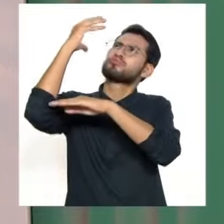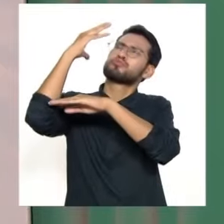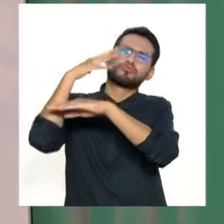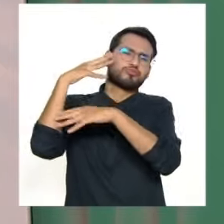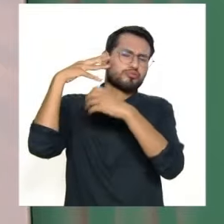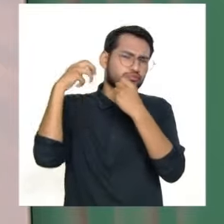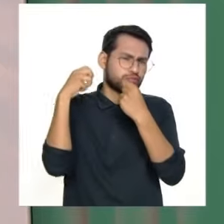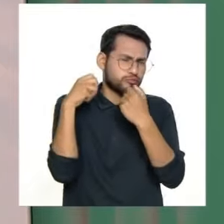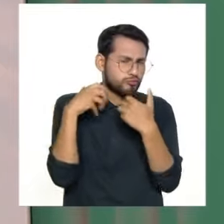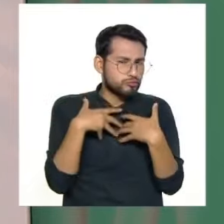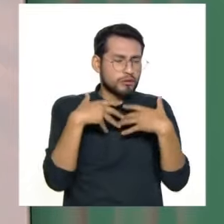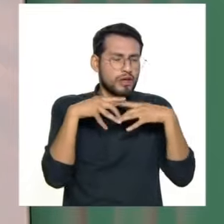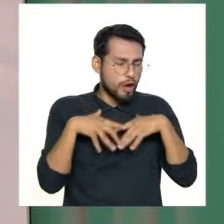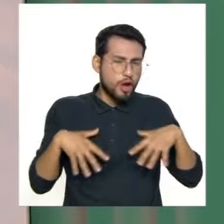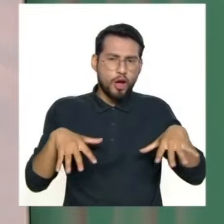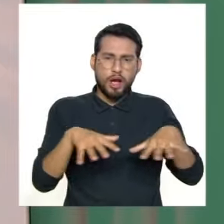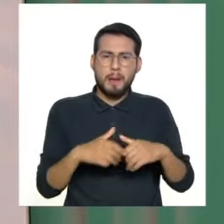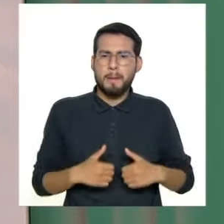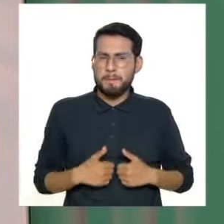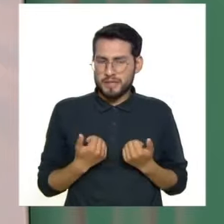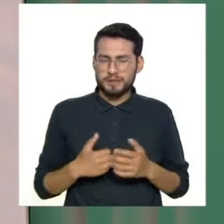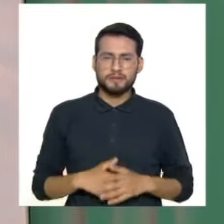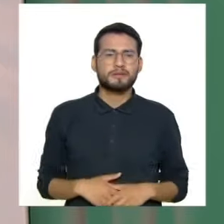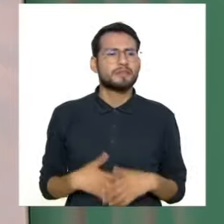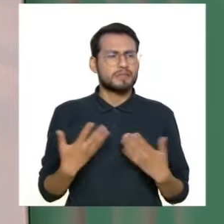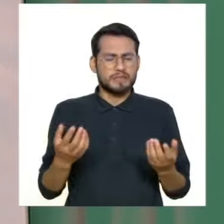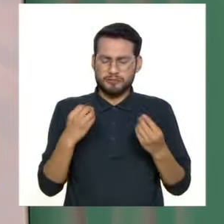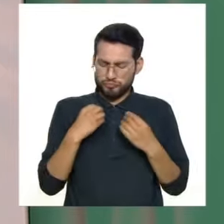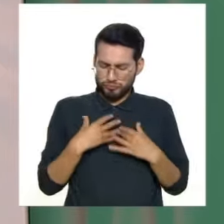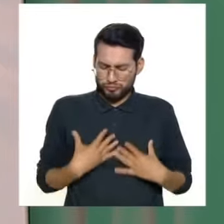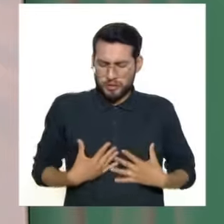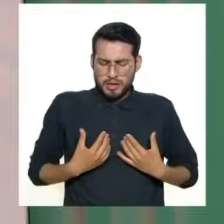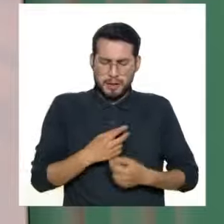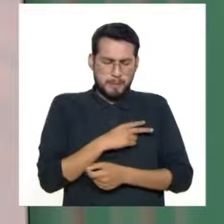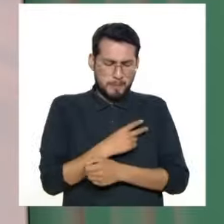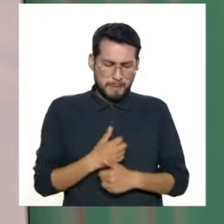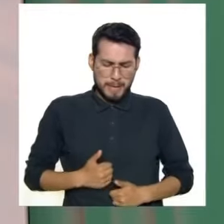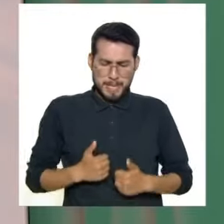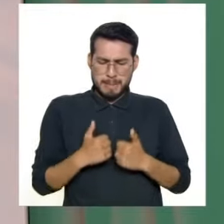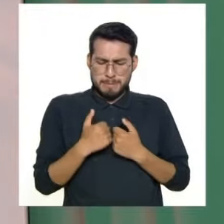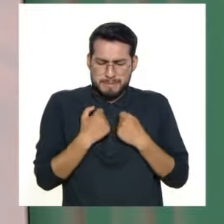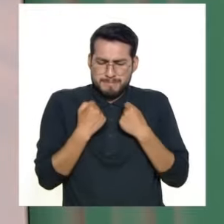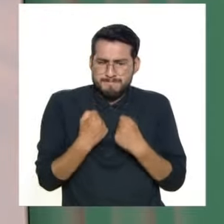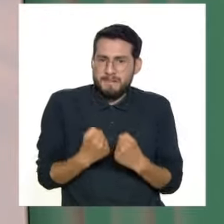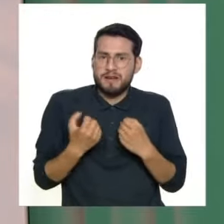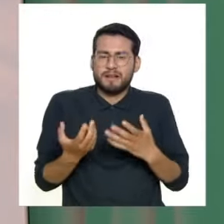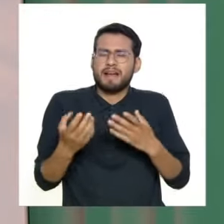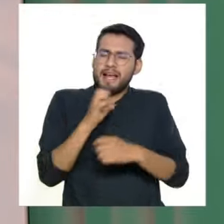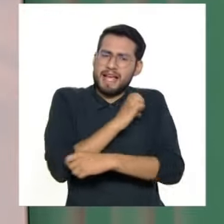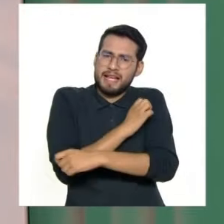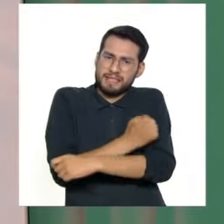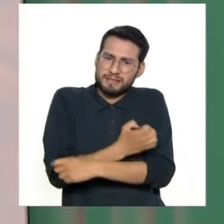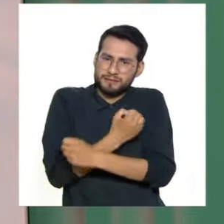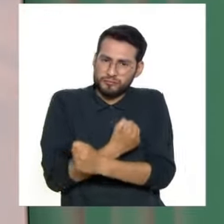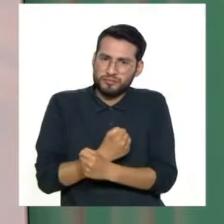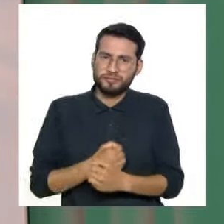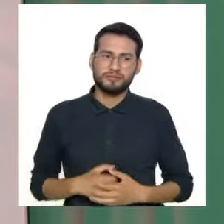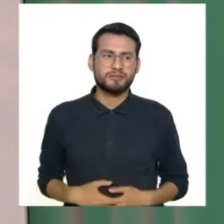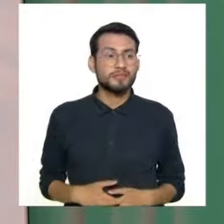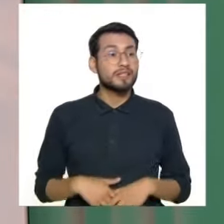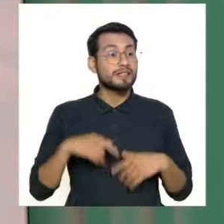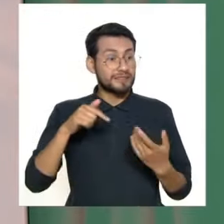que el sol regala Pues a todos los seres vivos no que te revitaliza te da vida te da fuerza te da energía y vigor